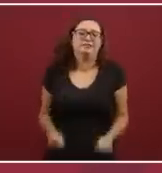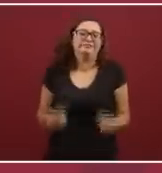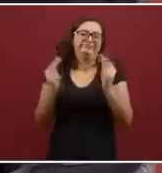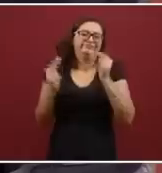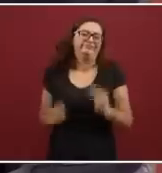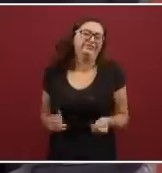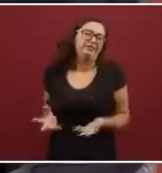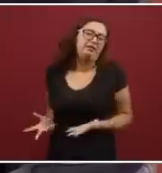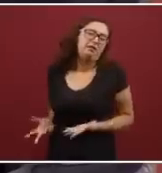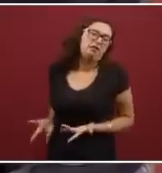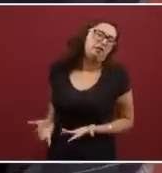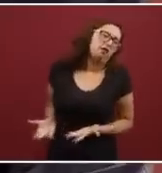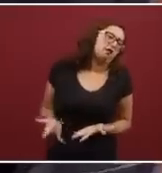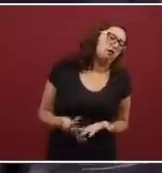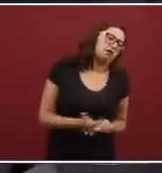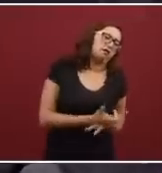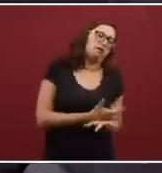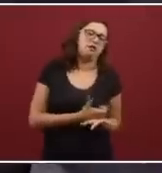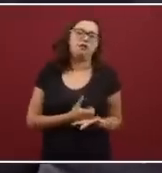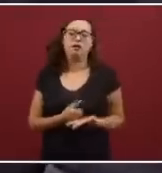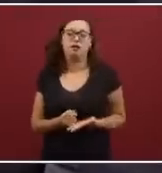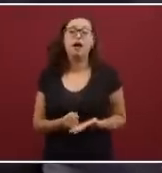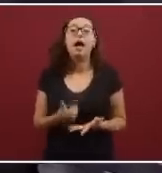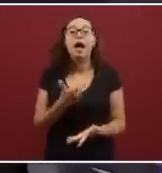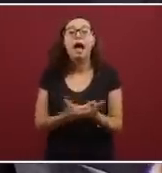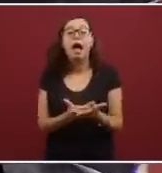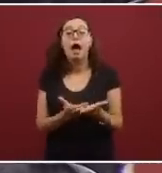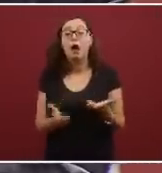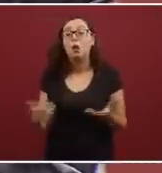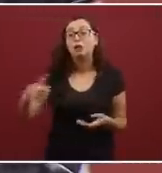lucrativo. Entonces quedaron molestos,